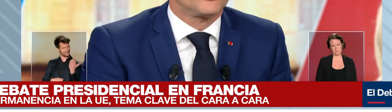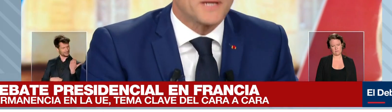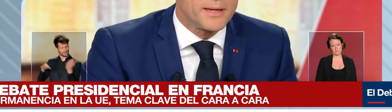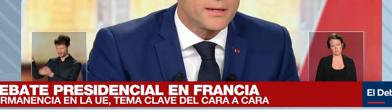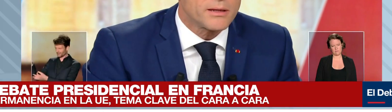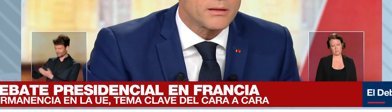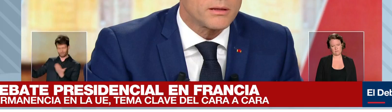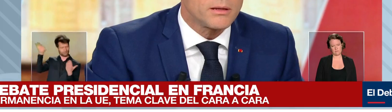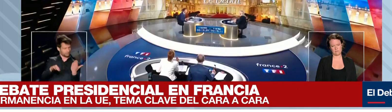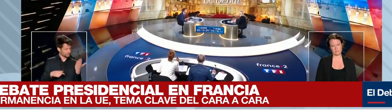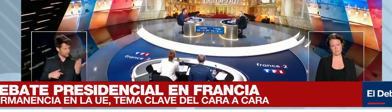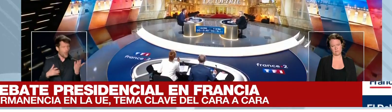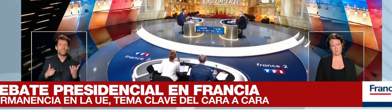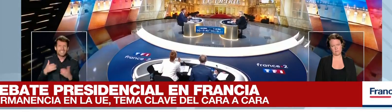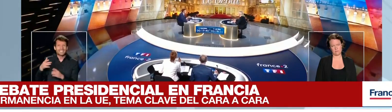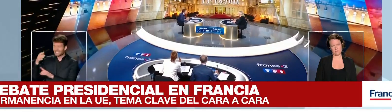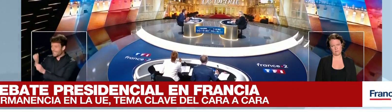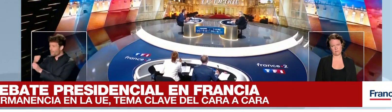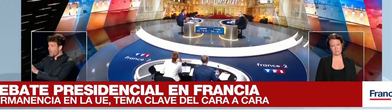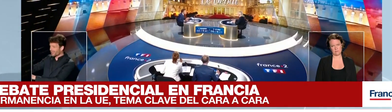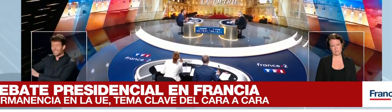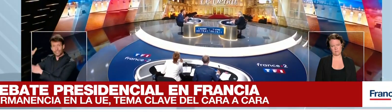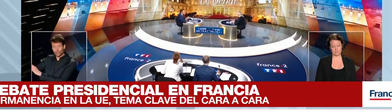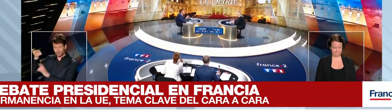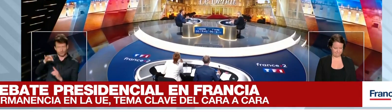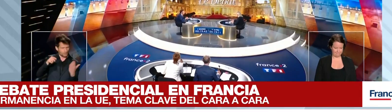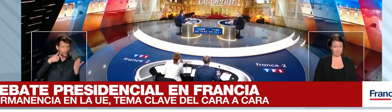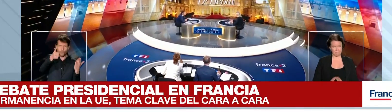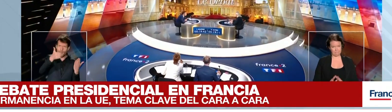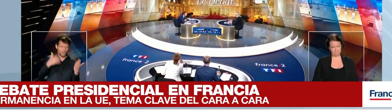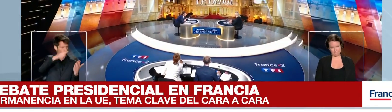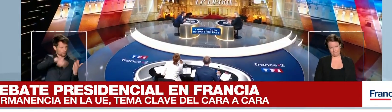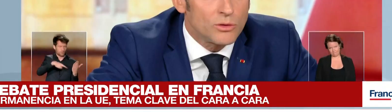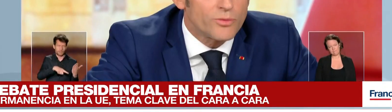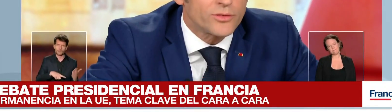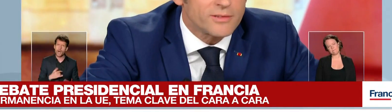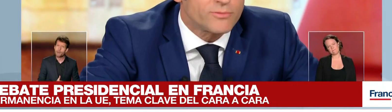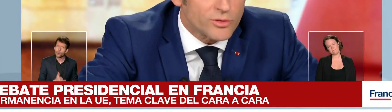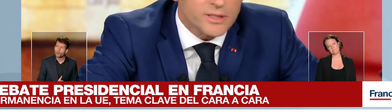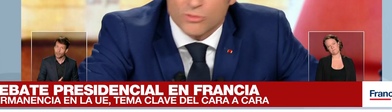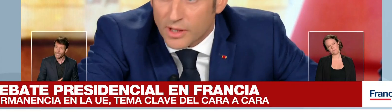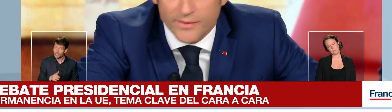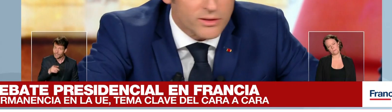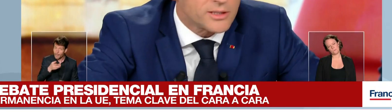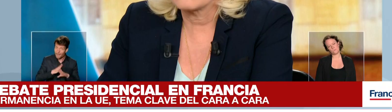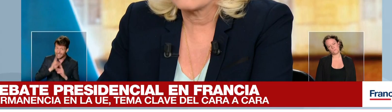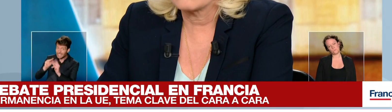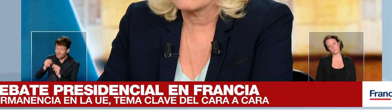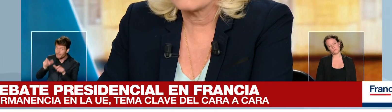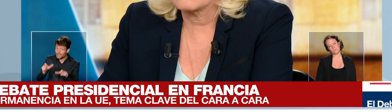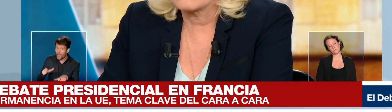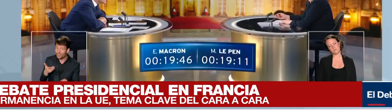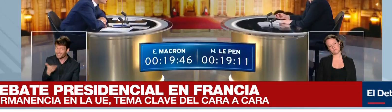reforma del trabajo, usted prácticamente quiere eliminarlo y usted irá a explicarlo a los cientos de miles de francesas y